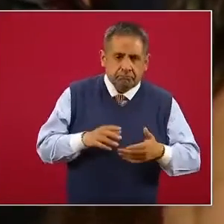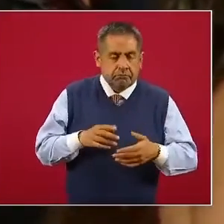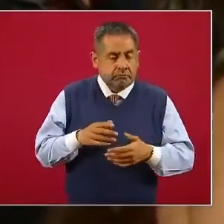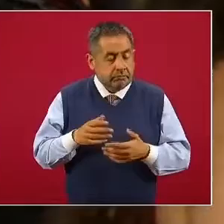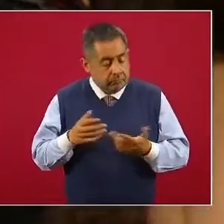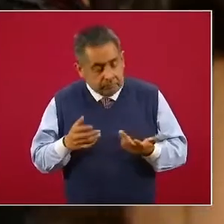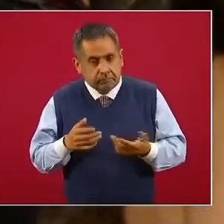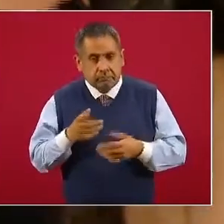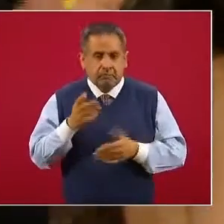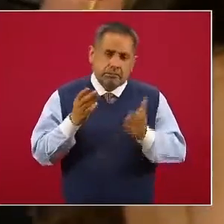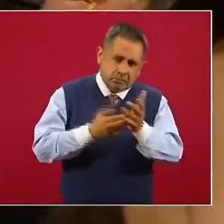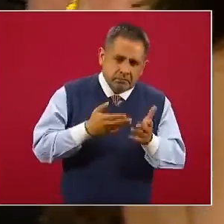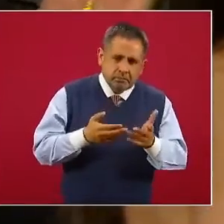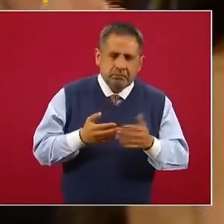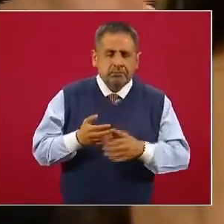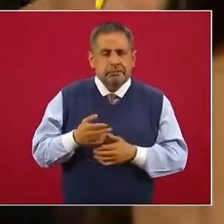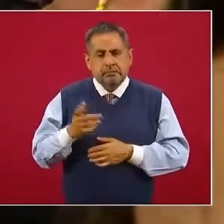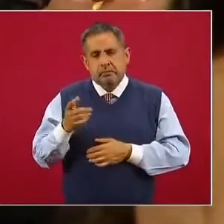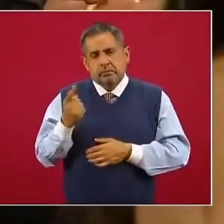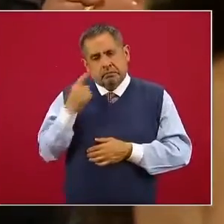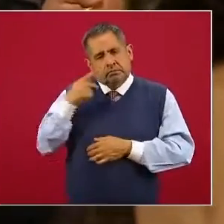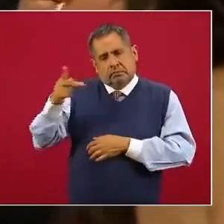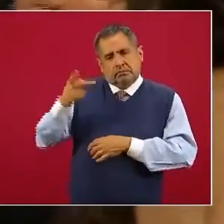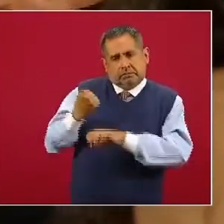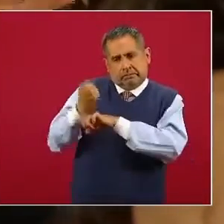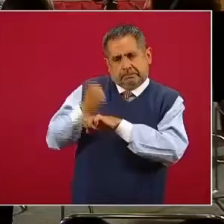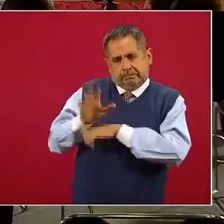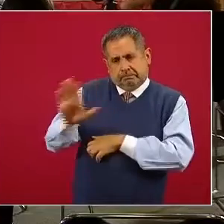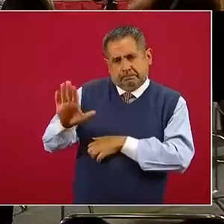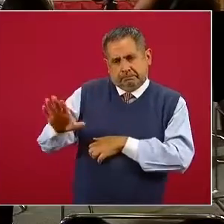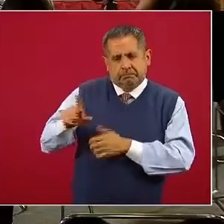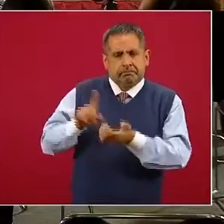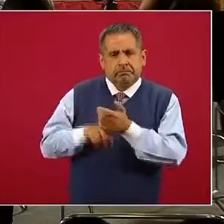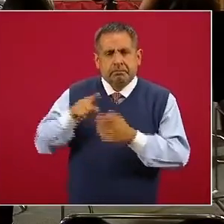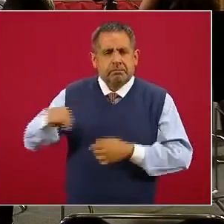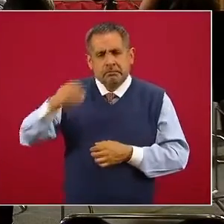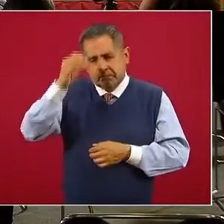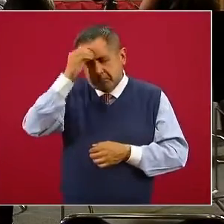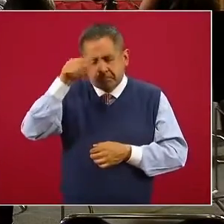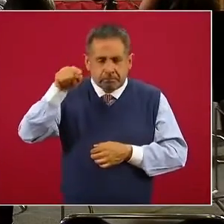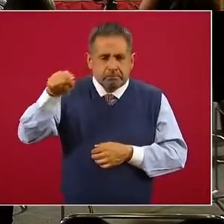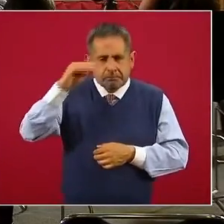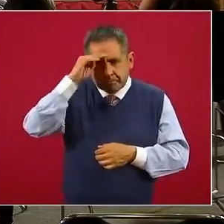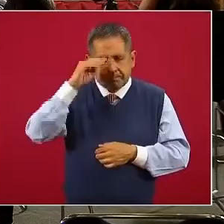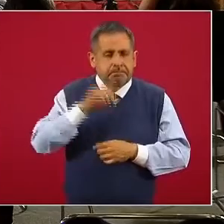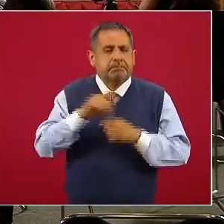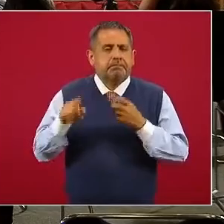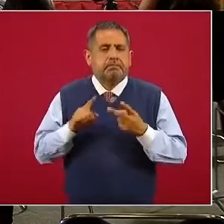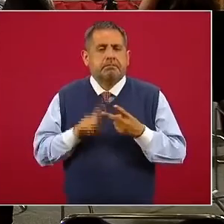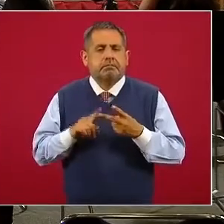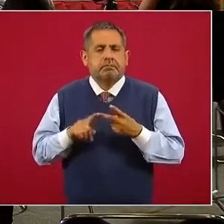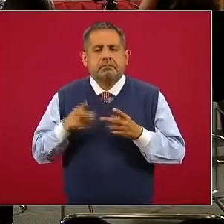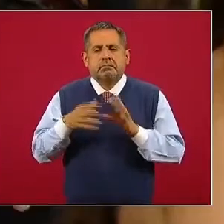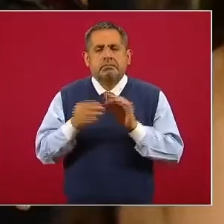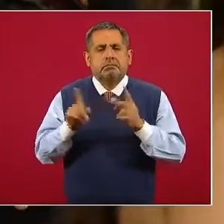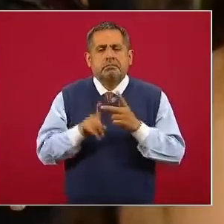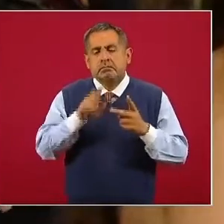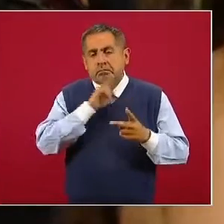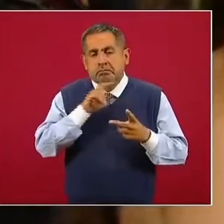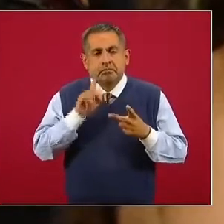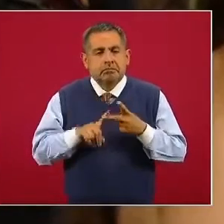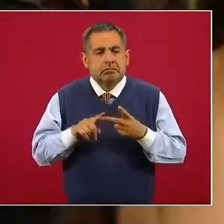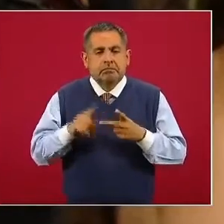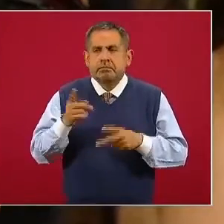pública. Bueno, sé que son medidas estatales, pero bueno, quiero saber su postura. Y la otra, así rápido,